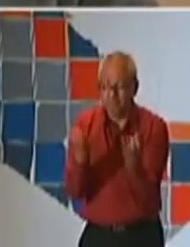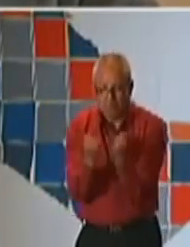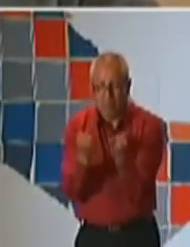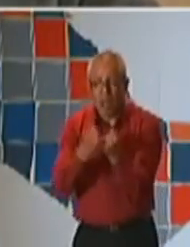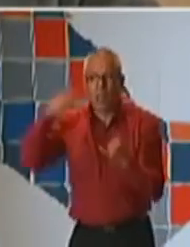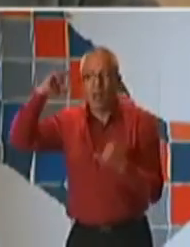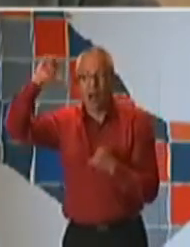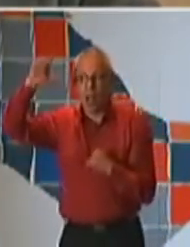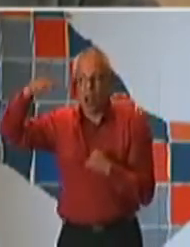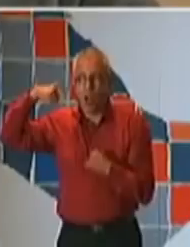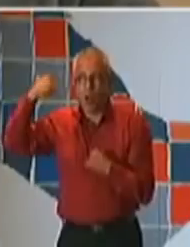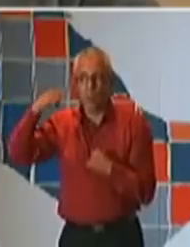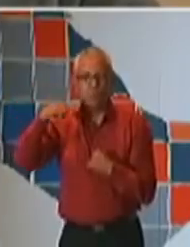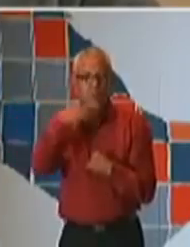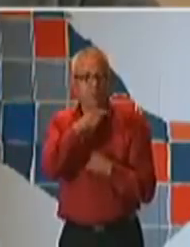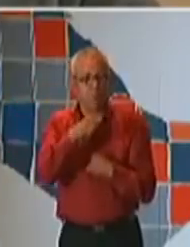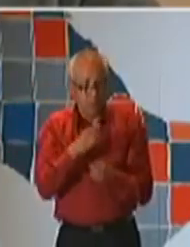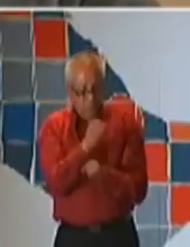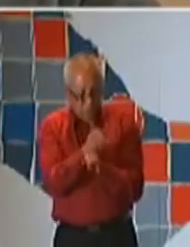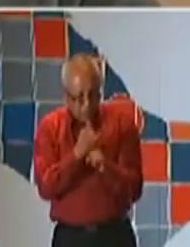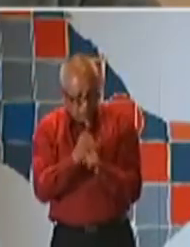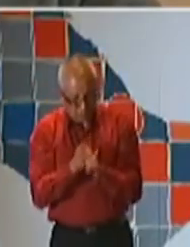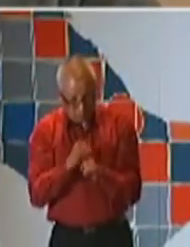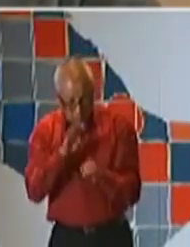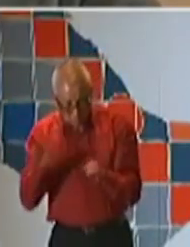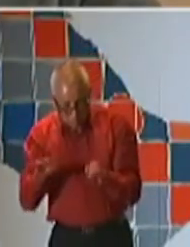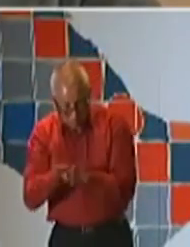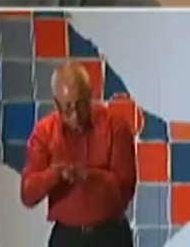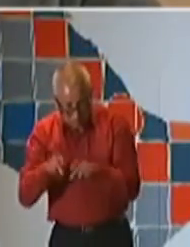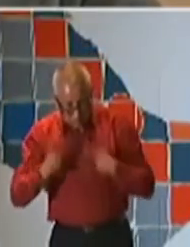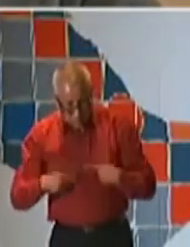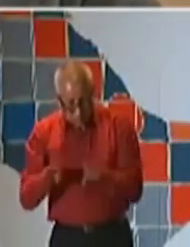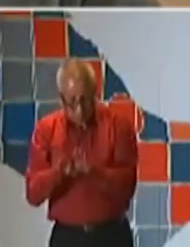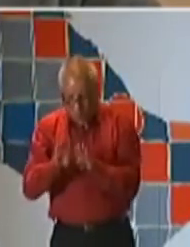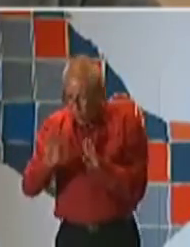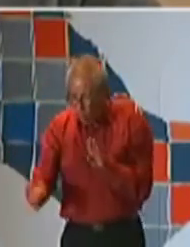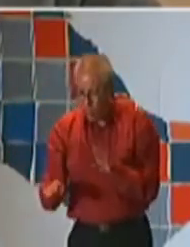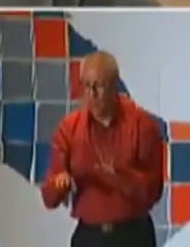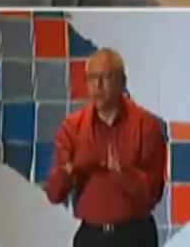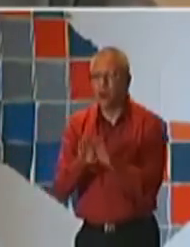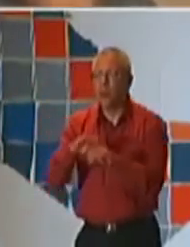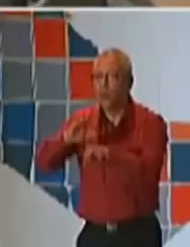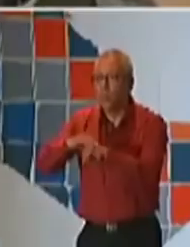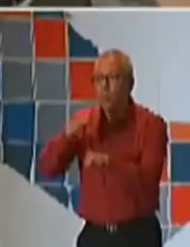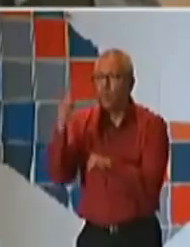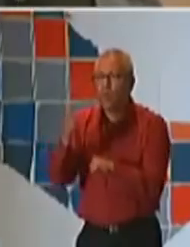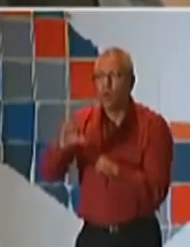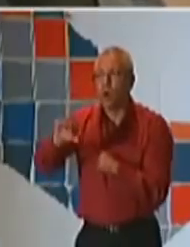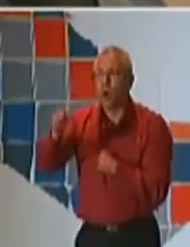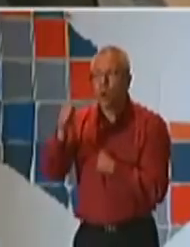la vida y la muerte de los obreros pobres y entre otros hallazgos Pot